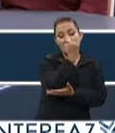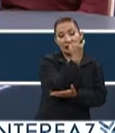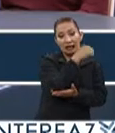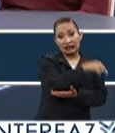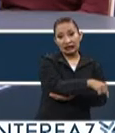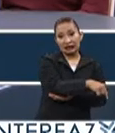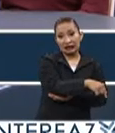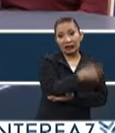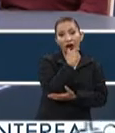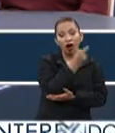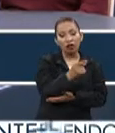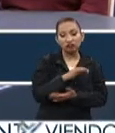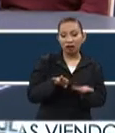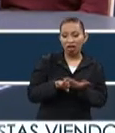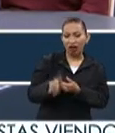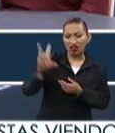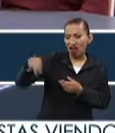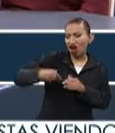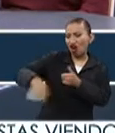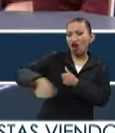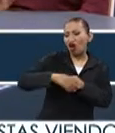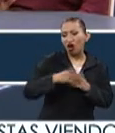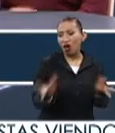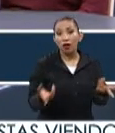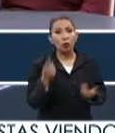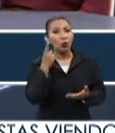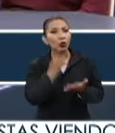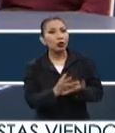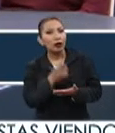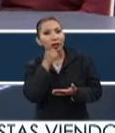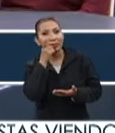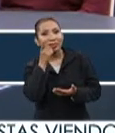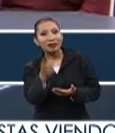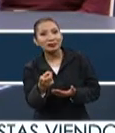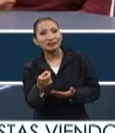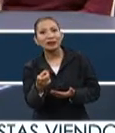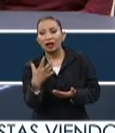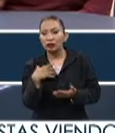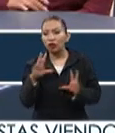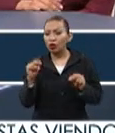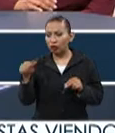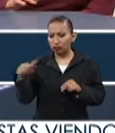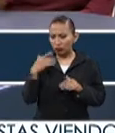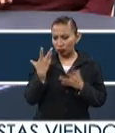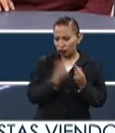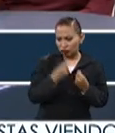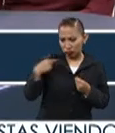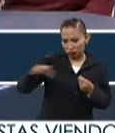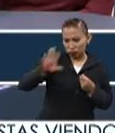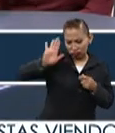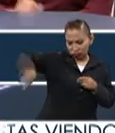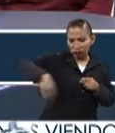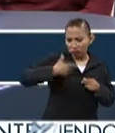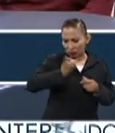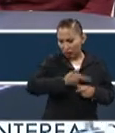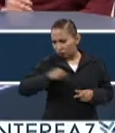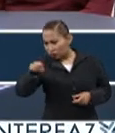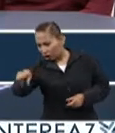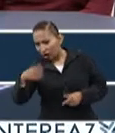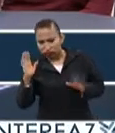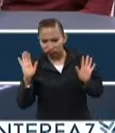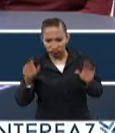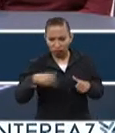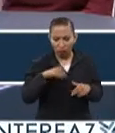¿no? Empieza con la exclusión. O sea, con el simple hecho de no, tú no te juntas conmigo, o no me